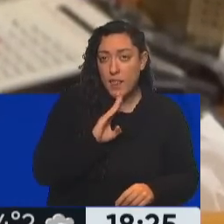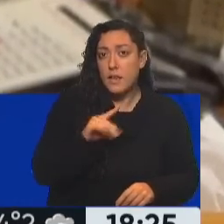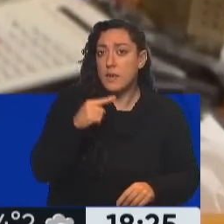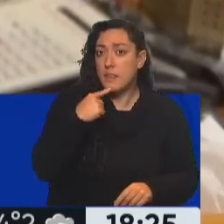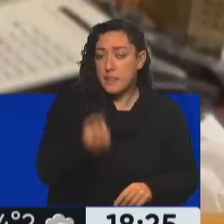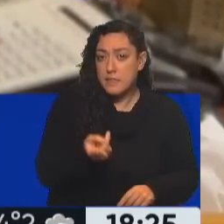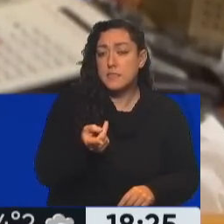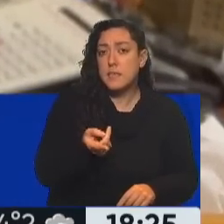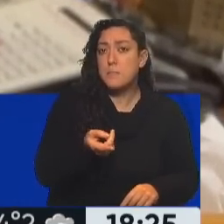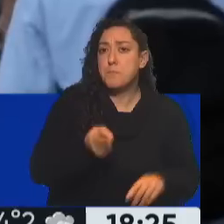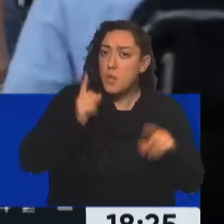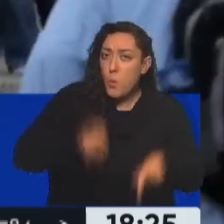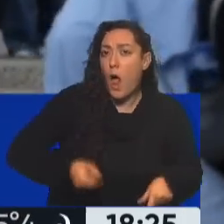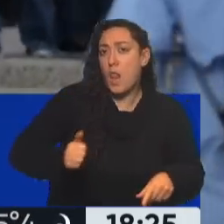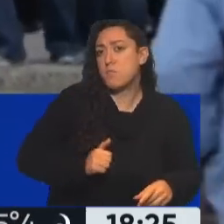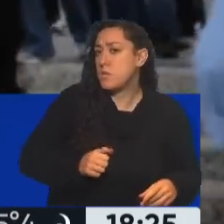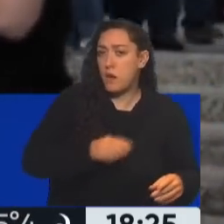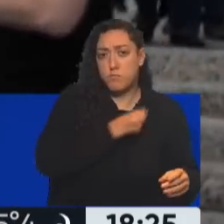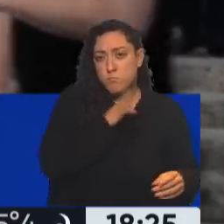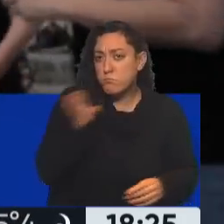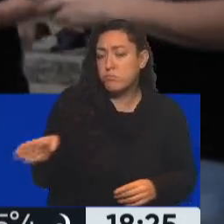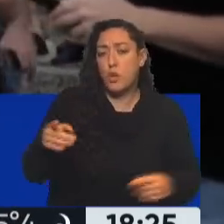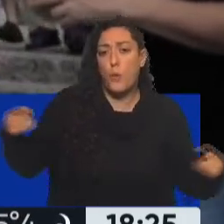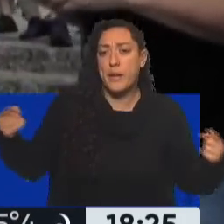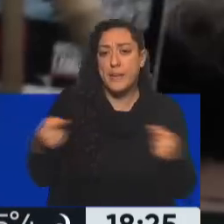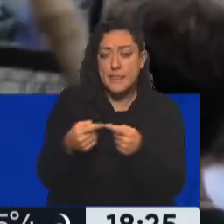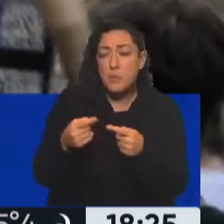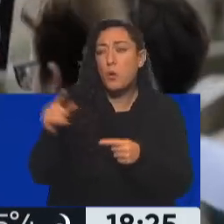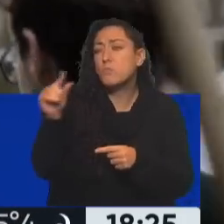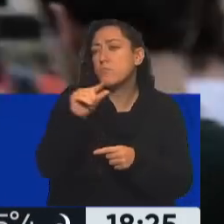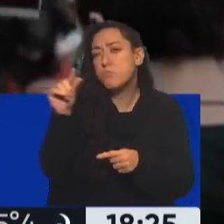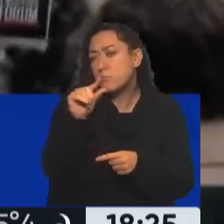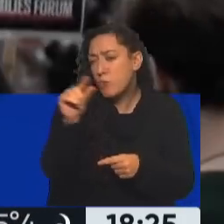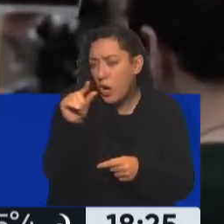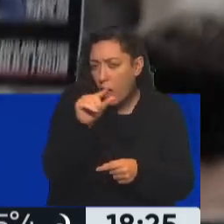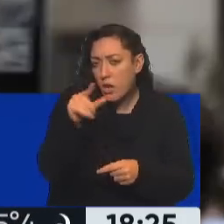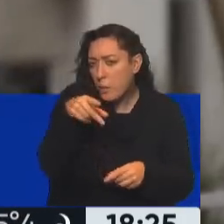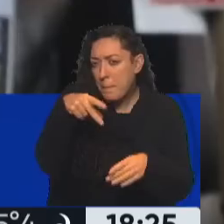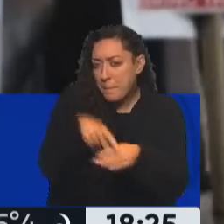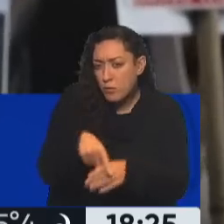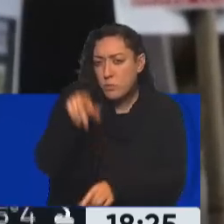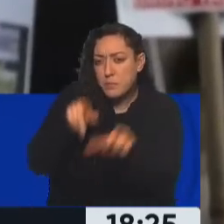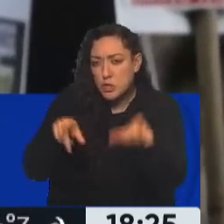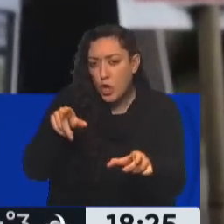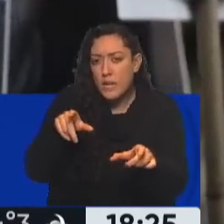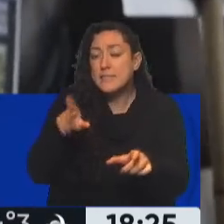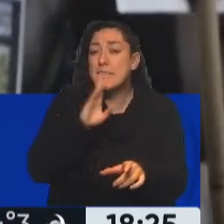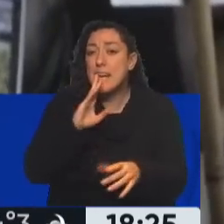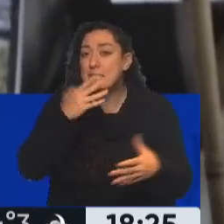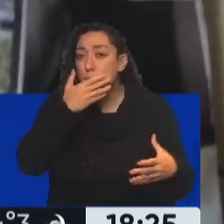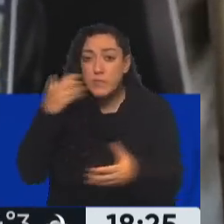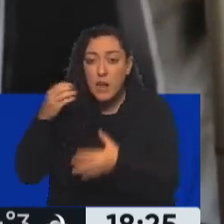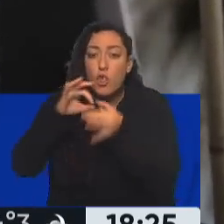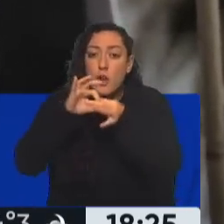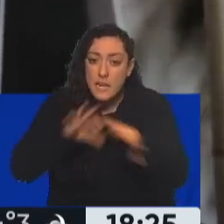no cesará en su campaña militar, salvo para un cese del fuego temporario que permita liberar a más rehenes israelíes